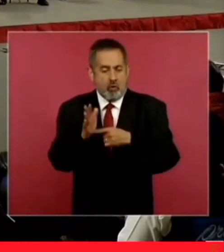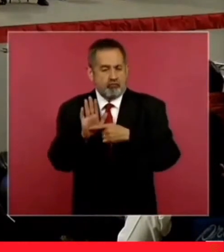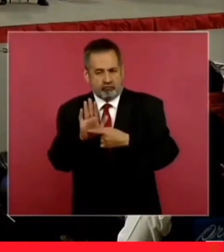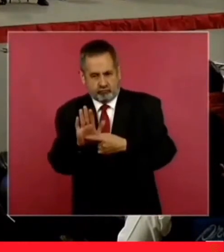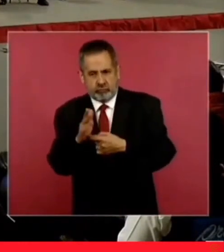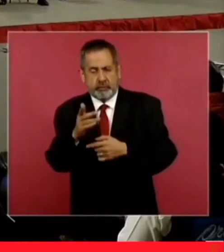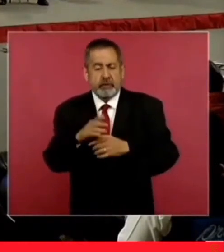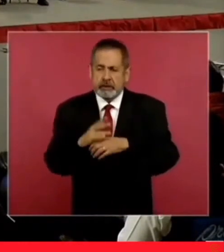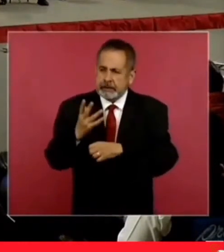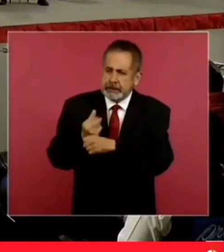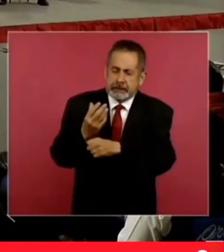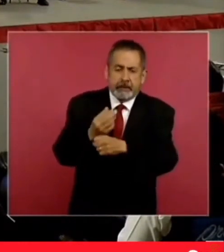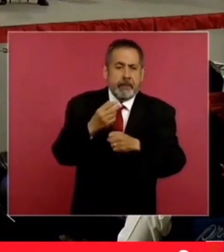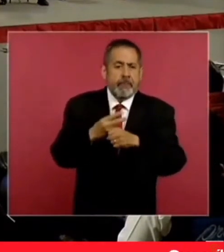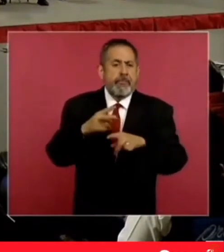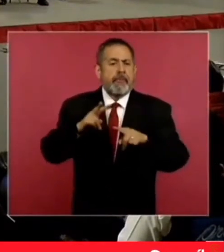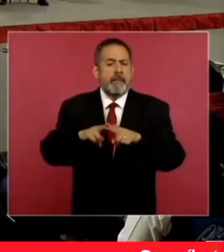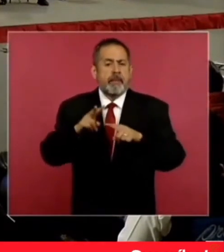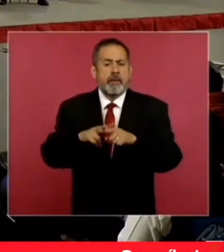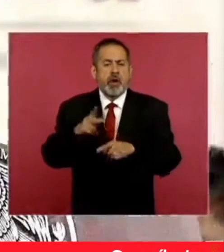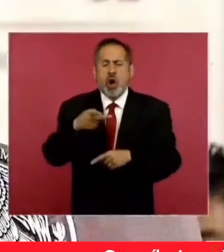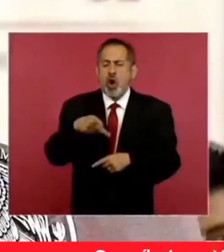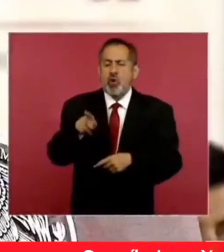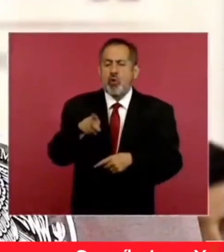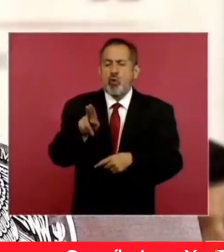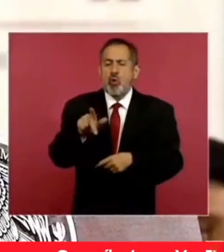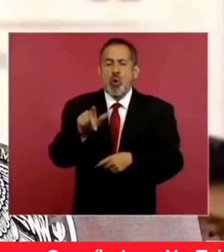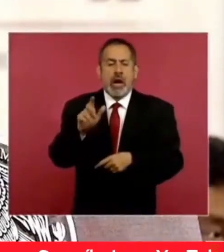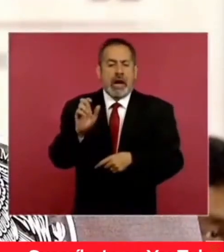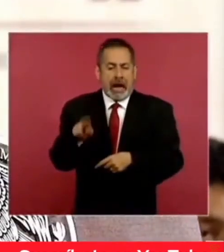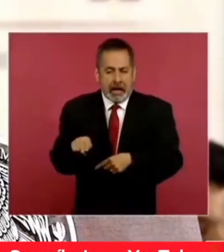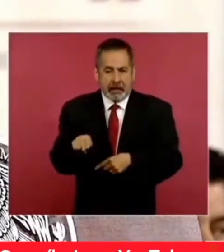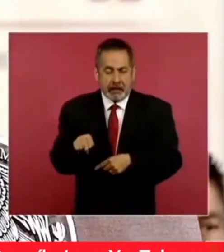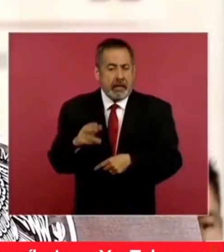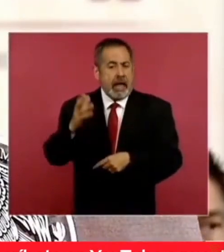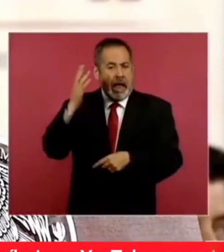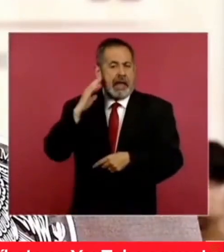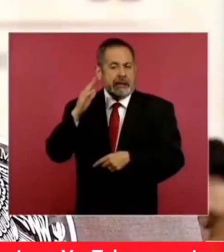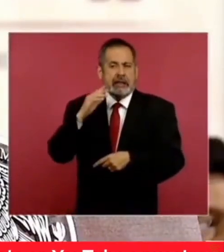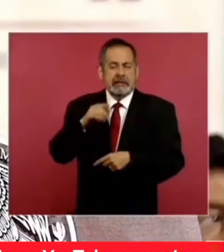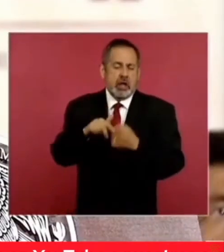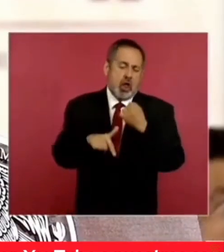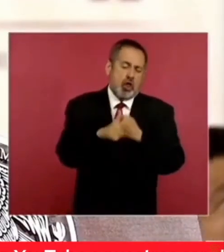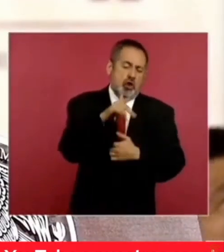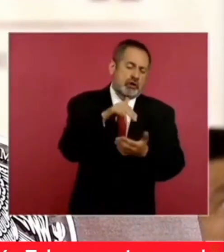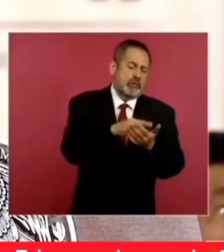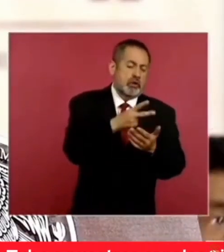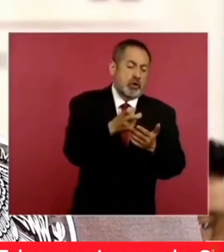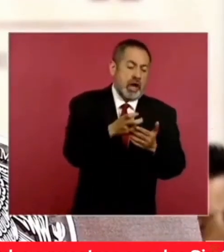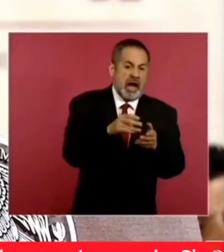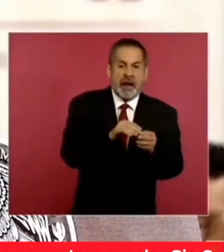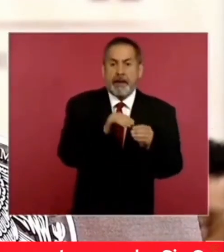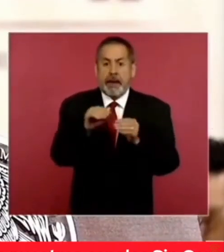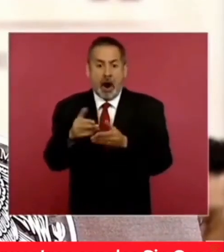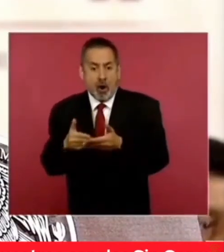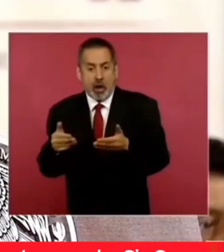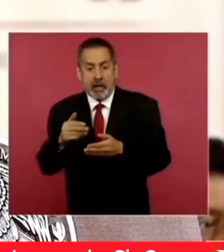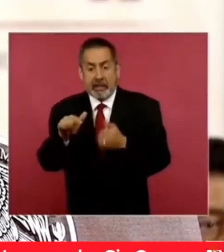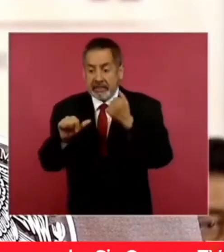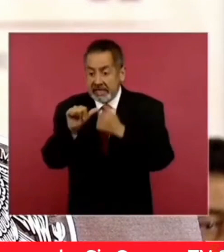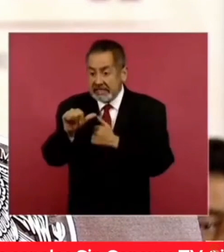presidente, la remodelación del Parque Kukulcán, que se estará pasando de tener una capacidad de 12.200 personas a